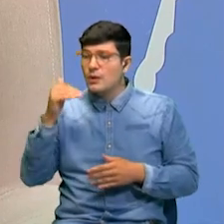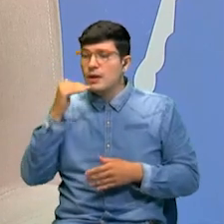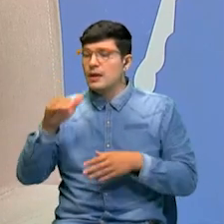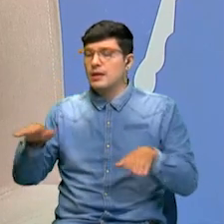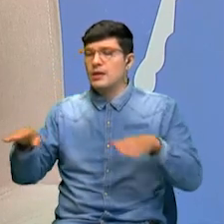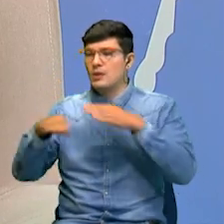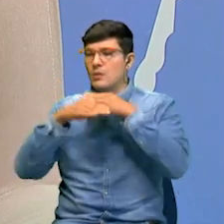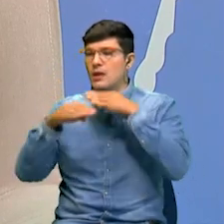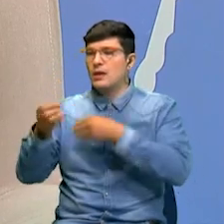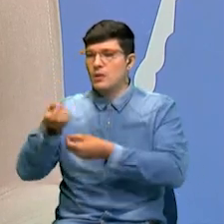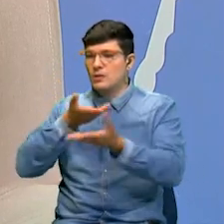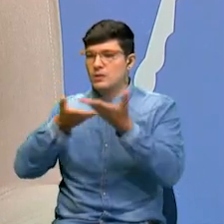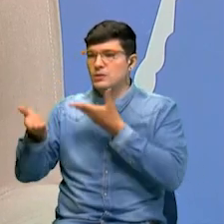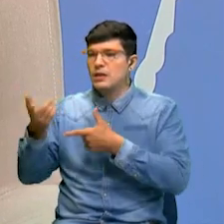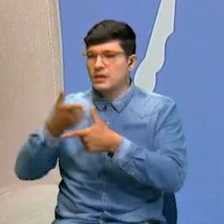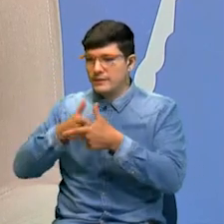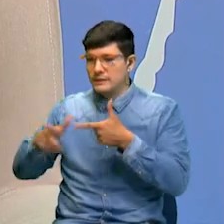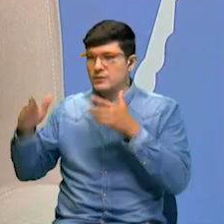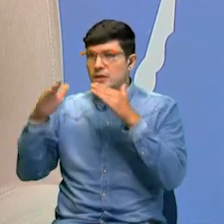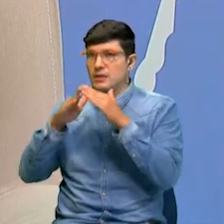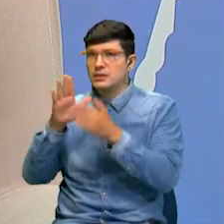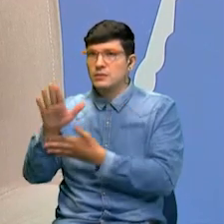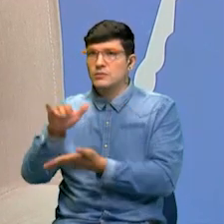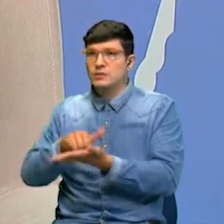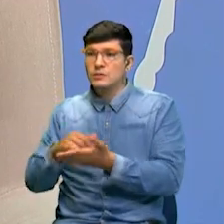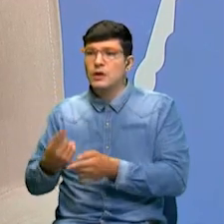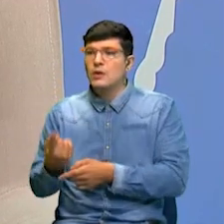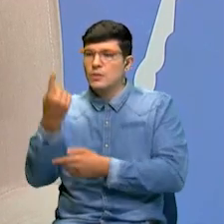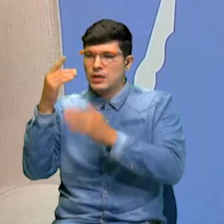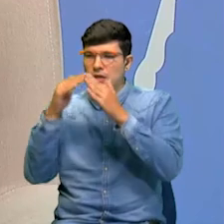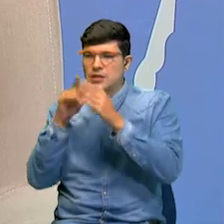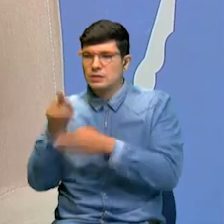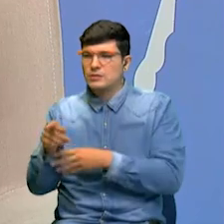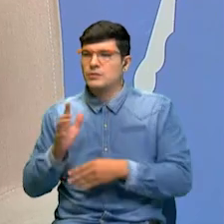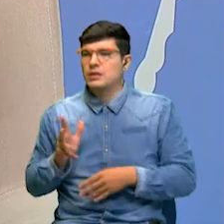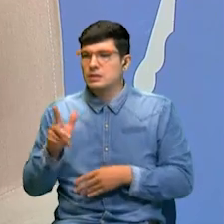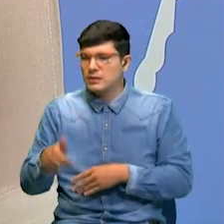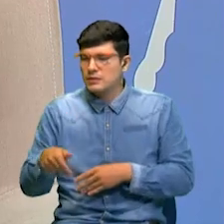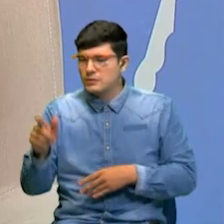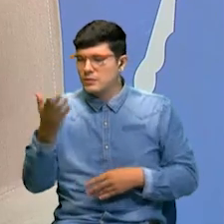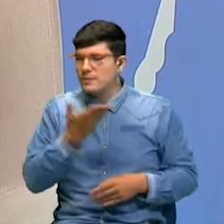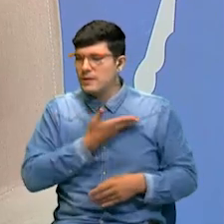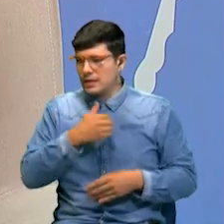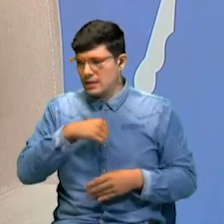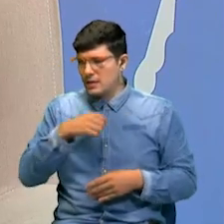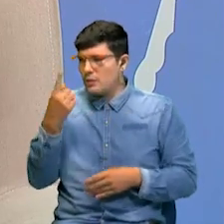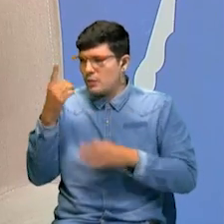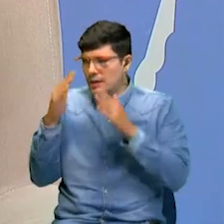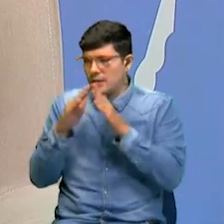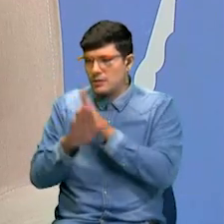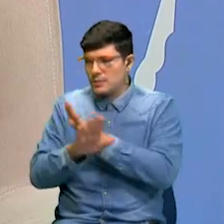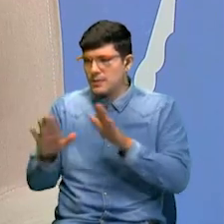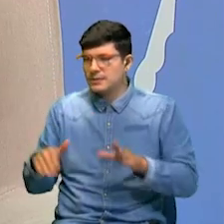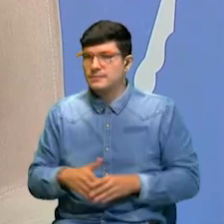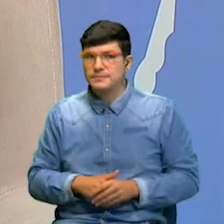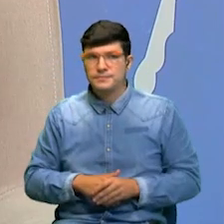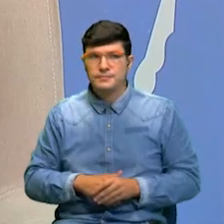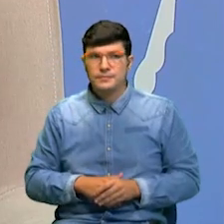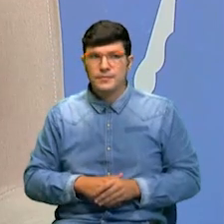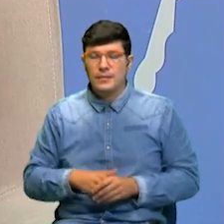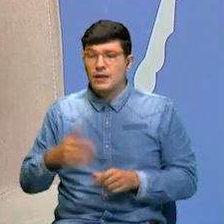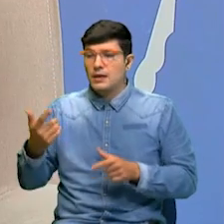recibir su casa, el único bien pues que describe la televidente en la nota.